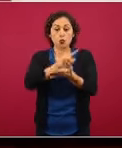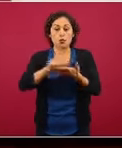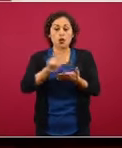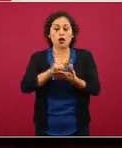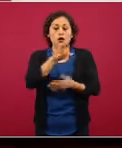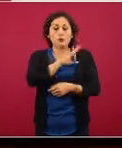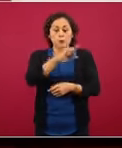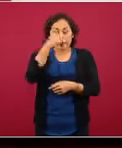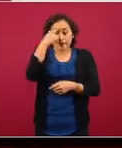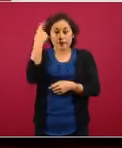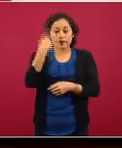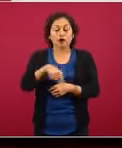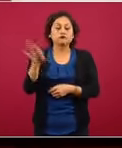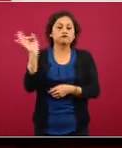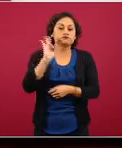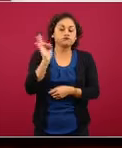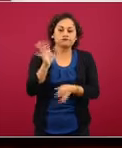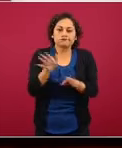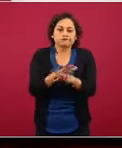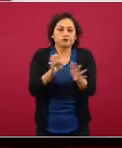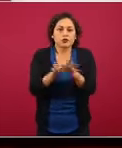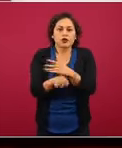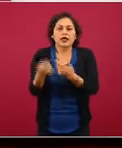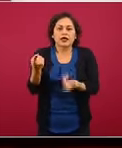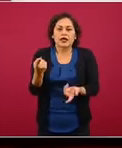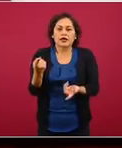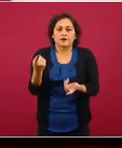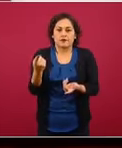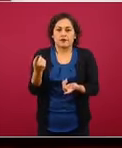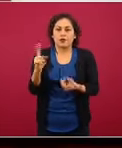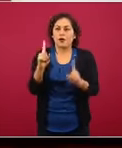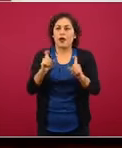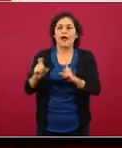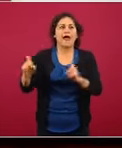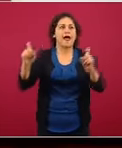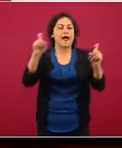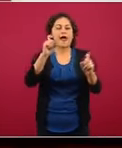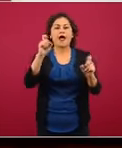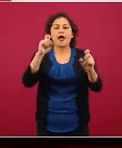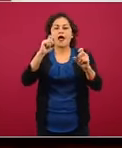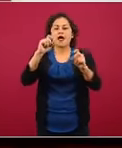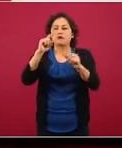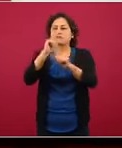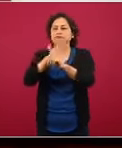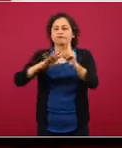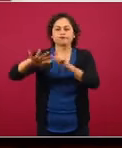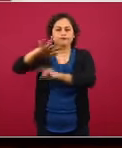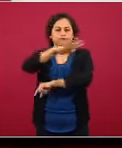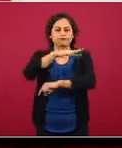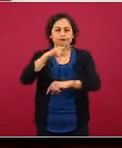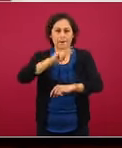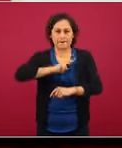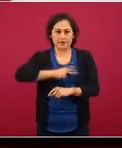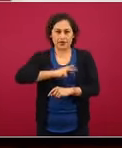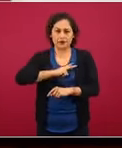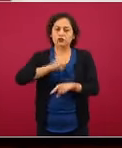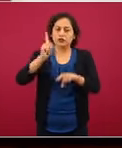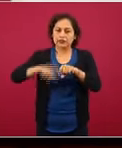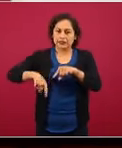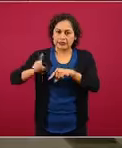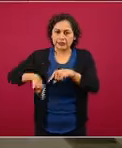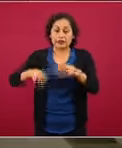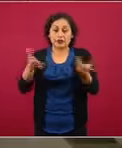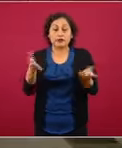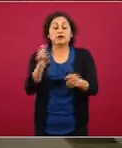exista virus en aerosol en ese lugar cerrado, y si las personas pasamos